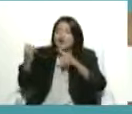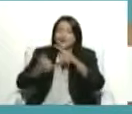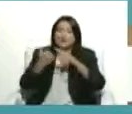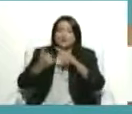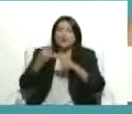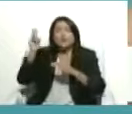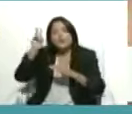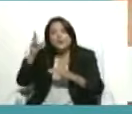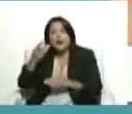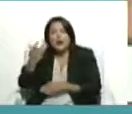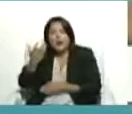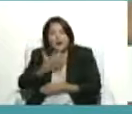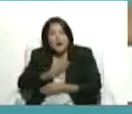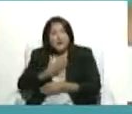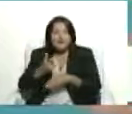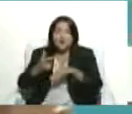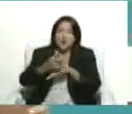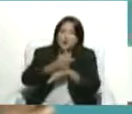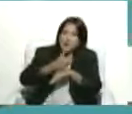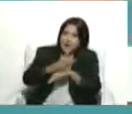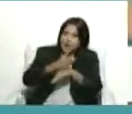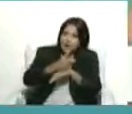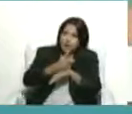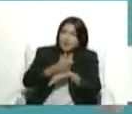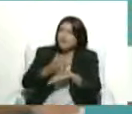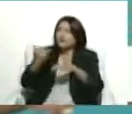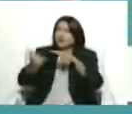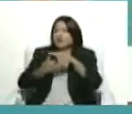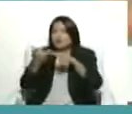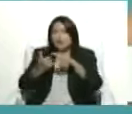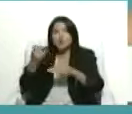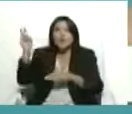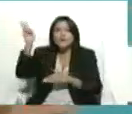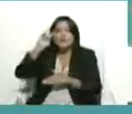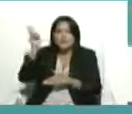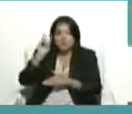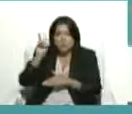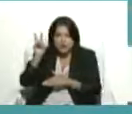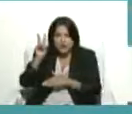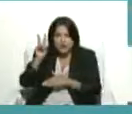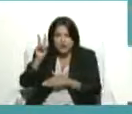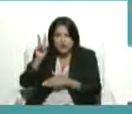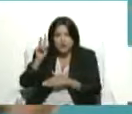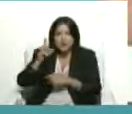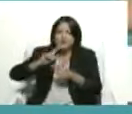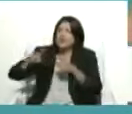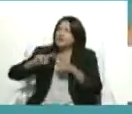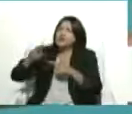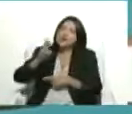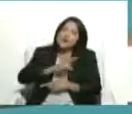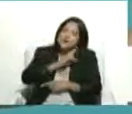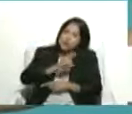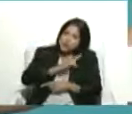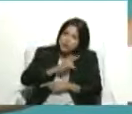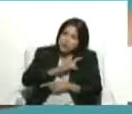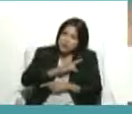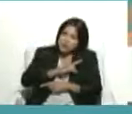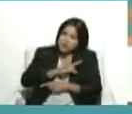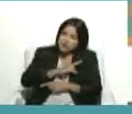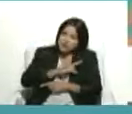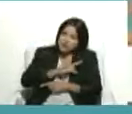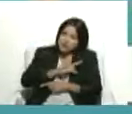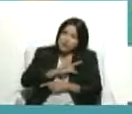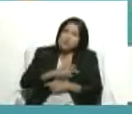de los alcaldes, de los gobernadores, de las instituciones del país, de los medios de comunicación, de las distintas religiones, de las distintas expresiones